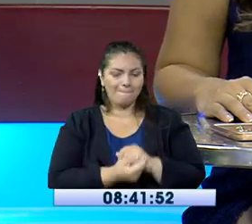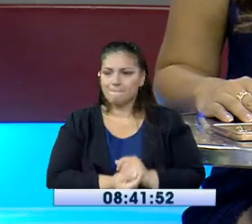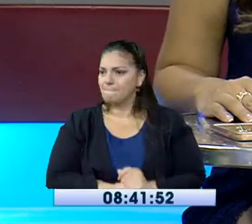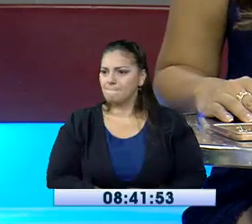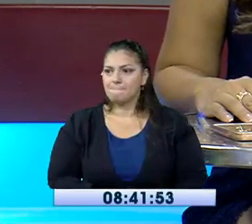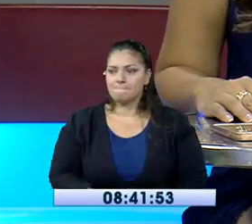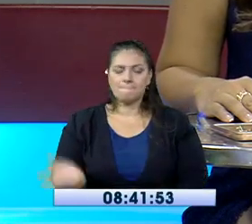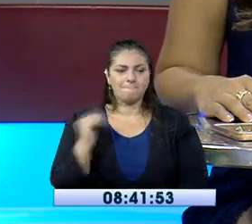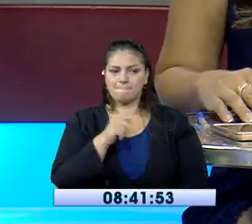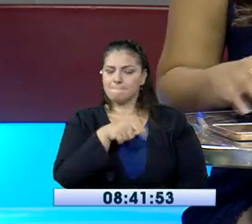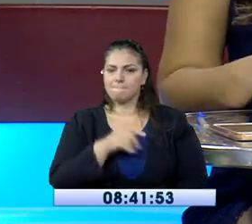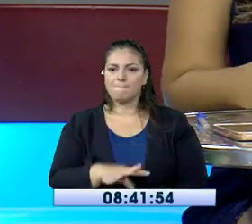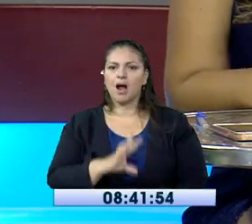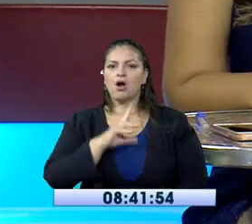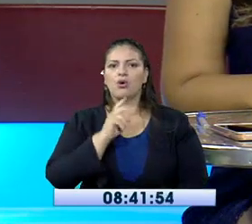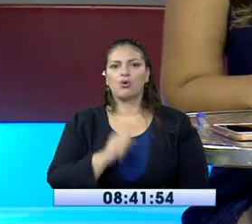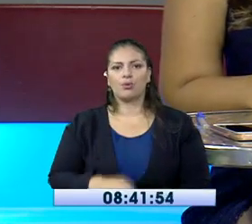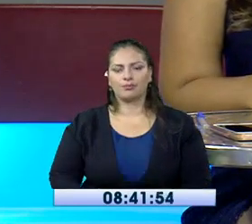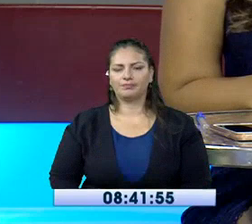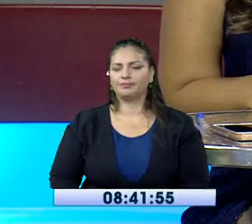conductores. Veamos esta información.